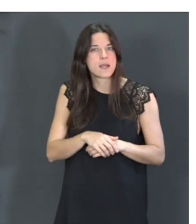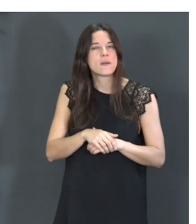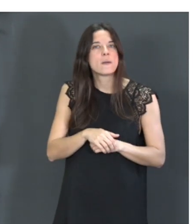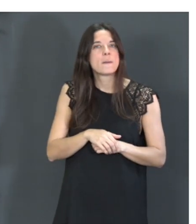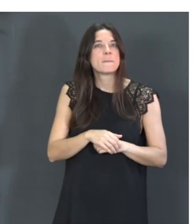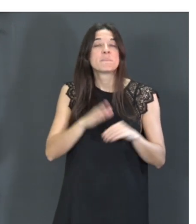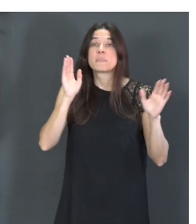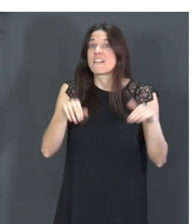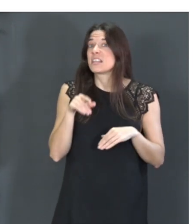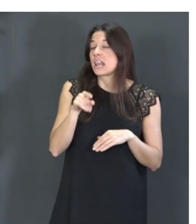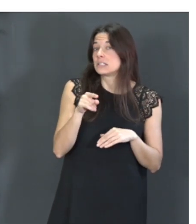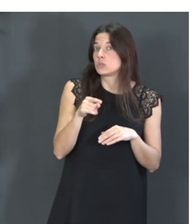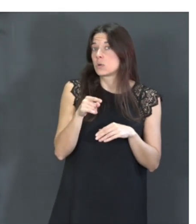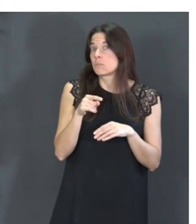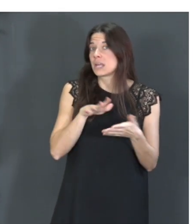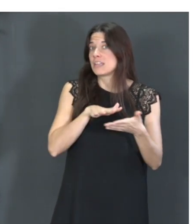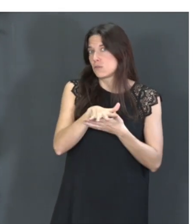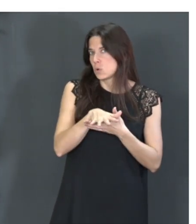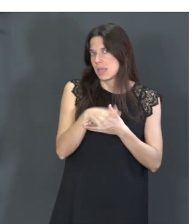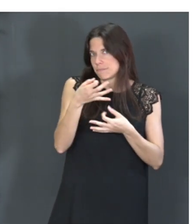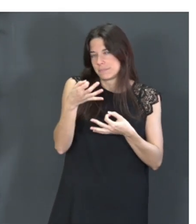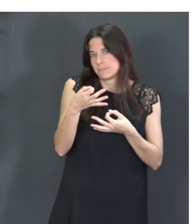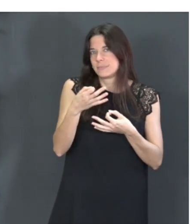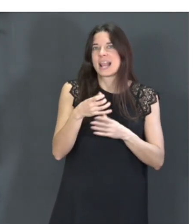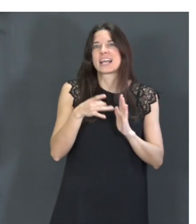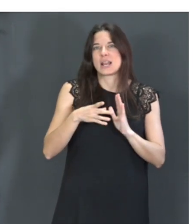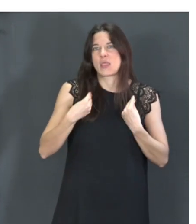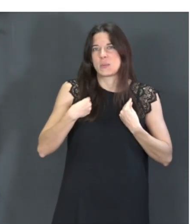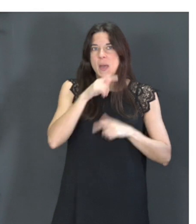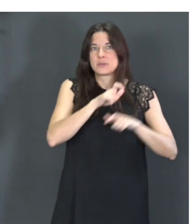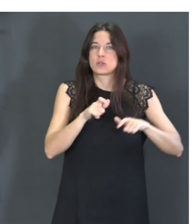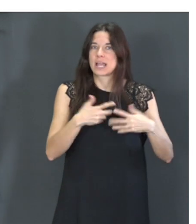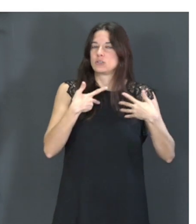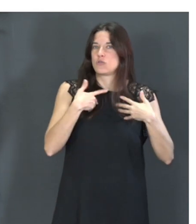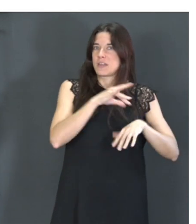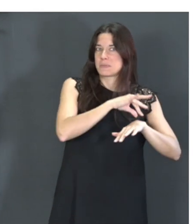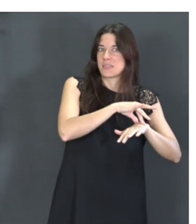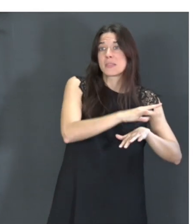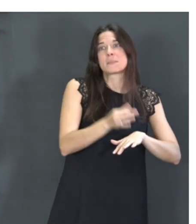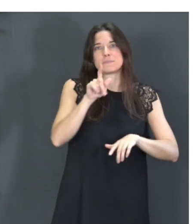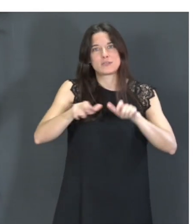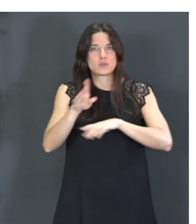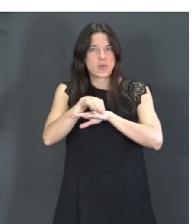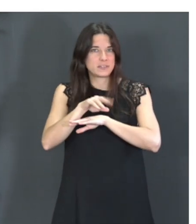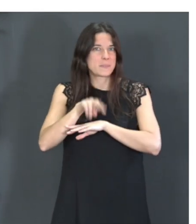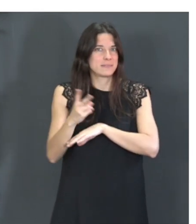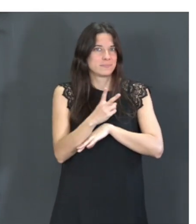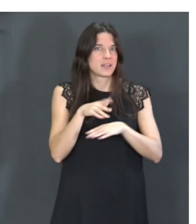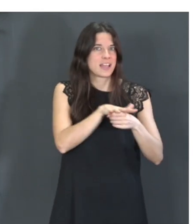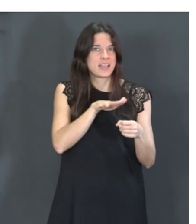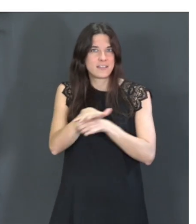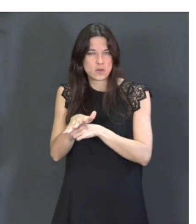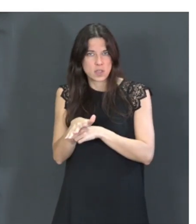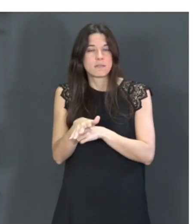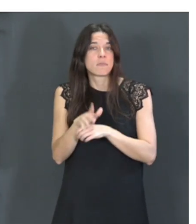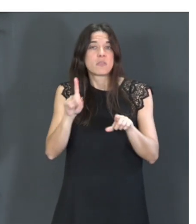luego impacta directamente en la calidad de vida tanto de la persona que sufre la enfermedad como de sus cuidadores, ya sean familiares o